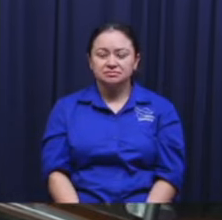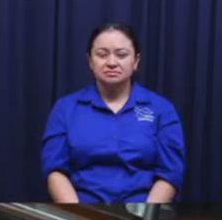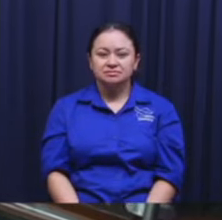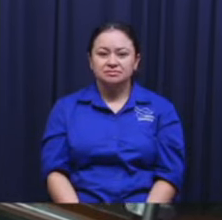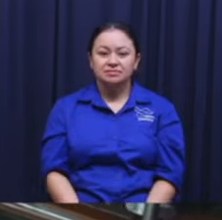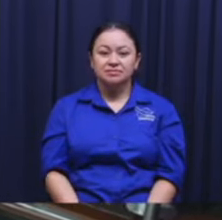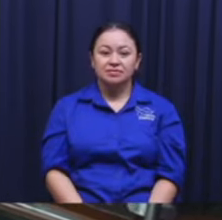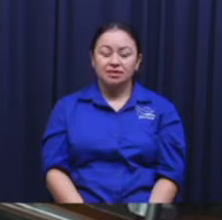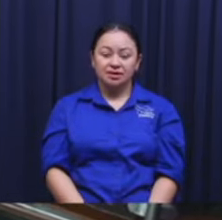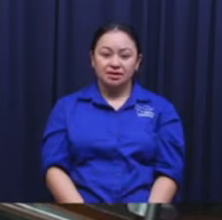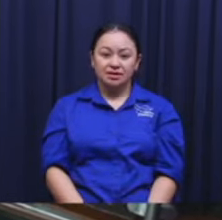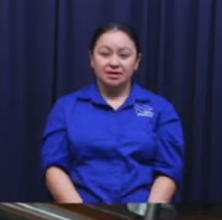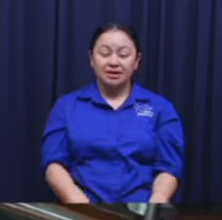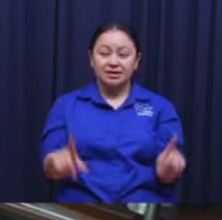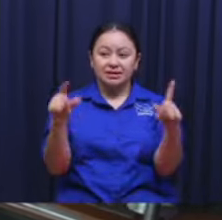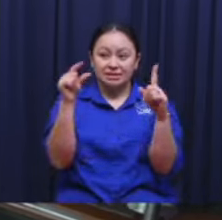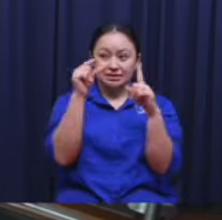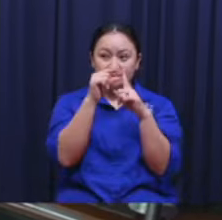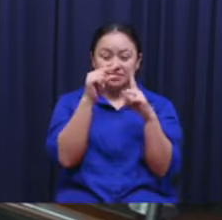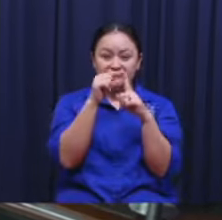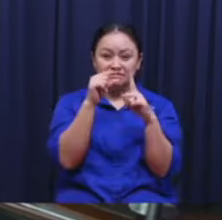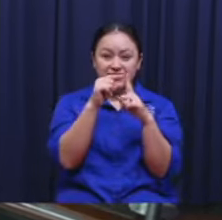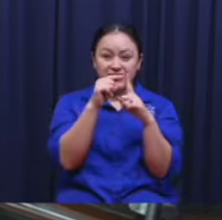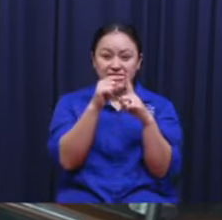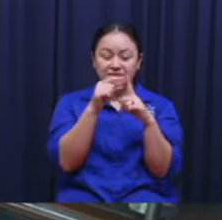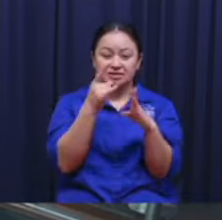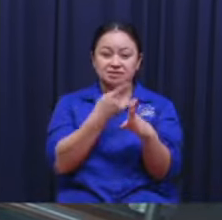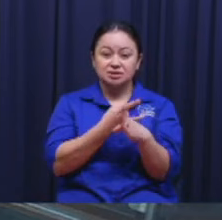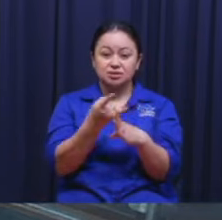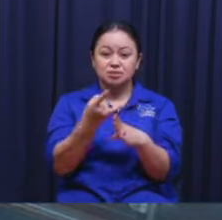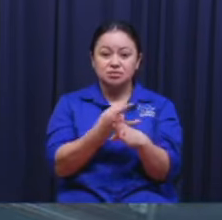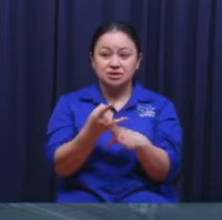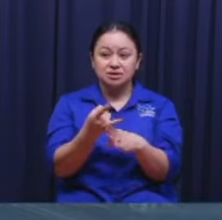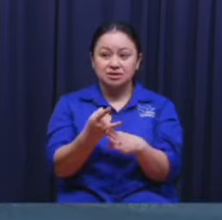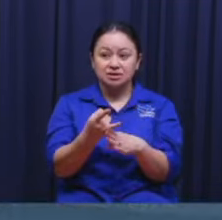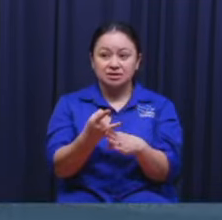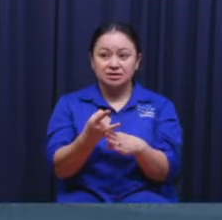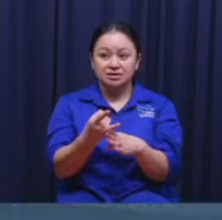Entonces la palabra que se utiliza acá es esta, hupomone.